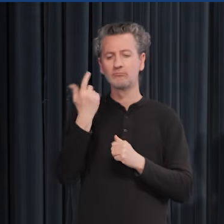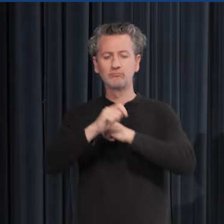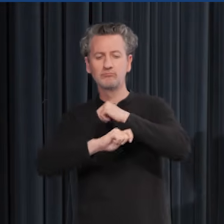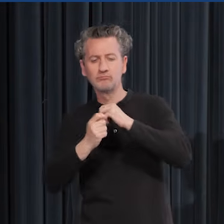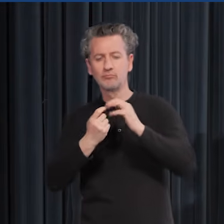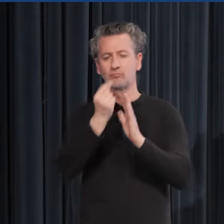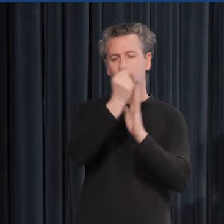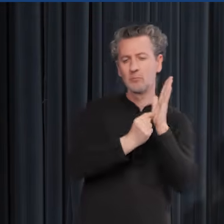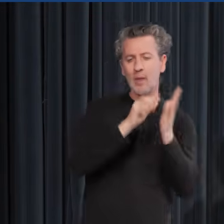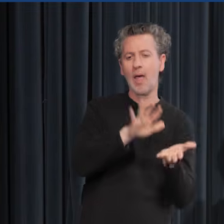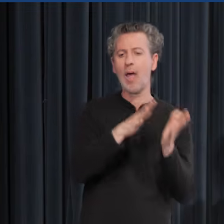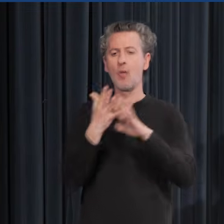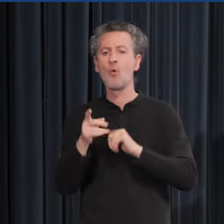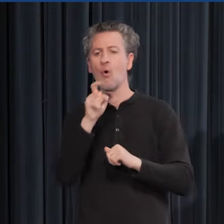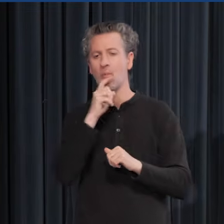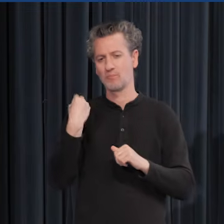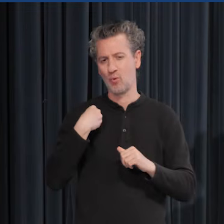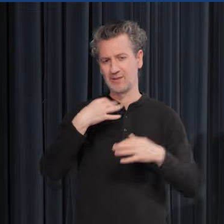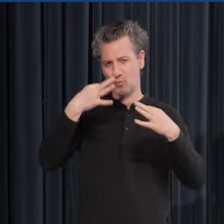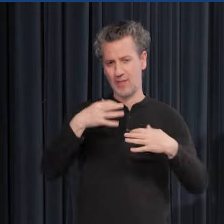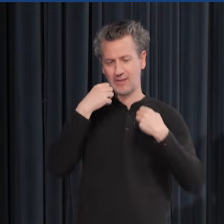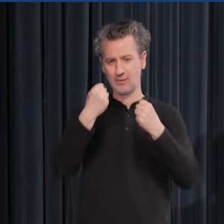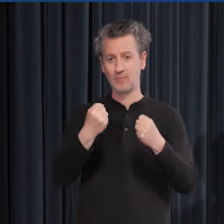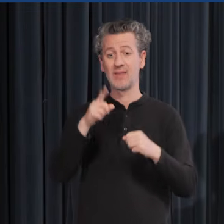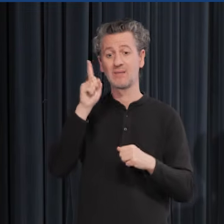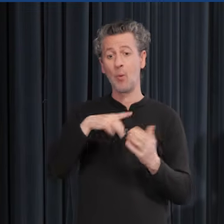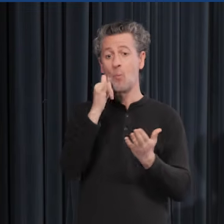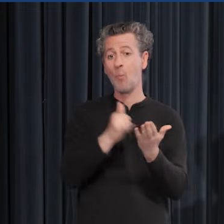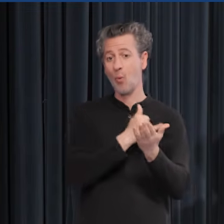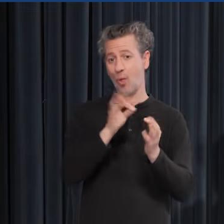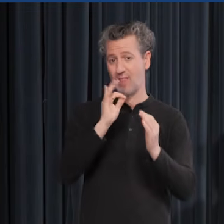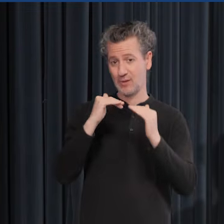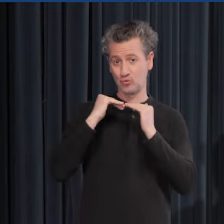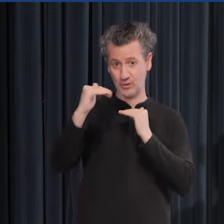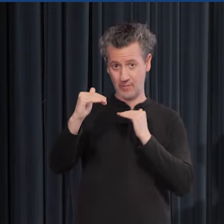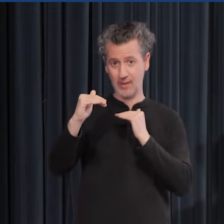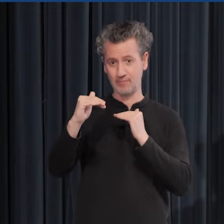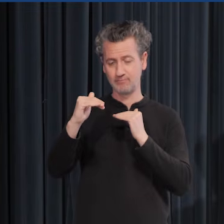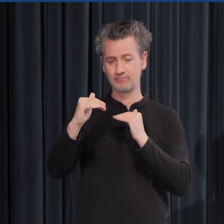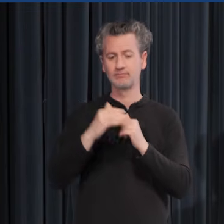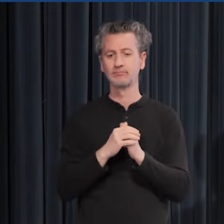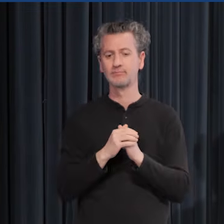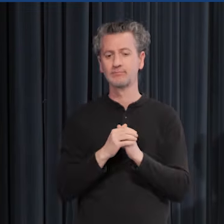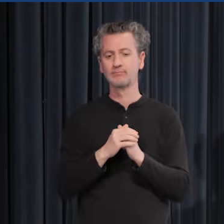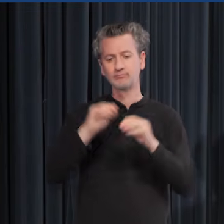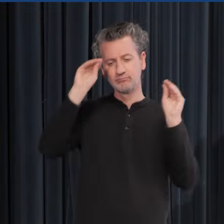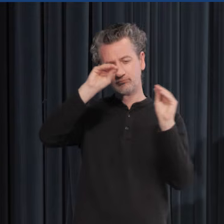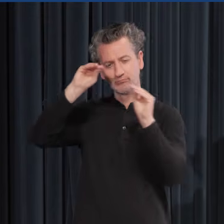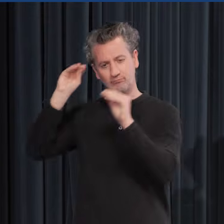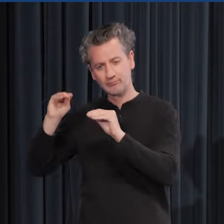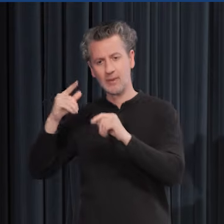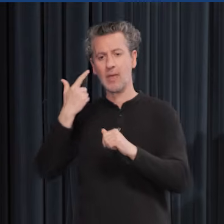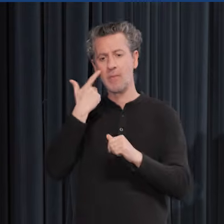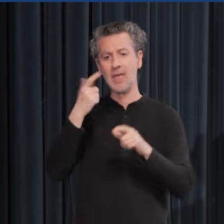salud. Igualmente, el módulo de sostenibilidad nos permite trabajar con ellos la importancia de aplicar en